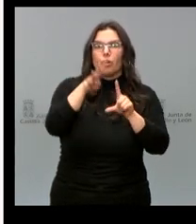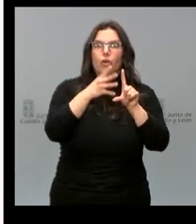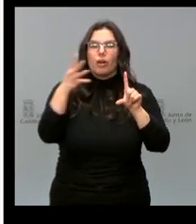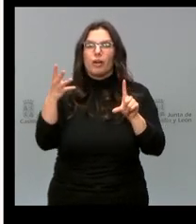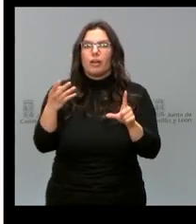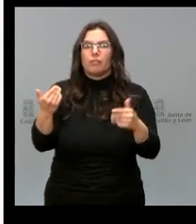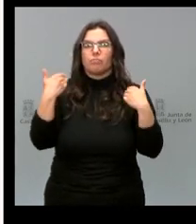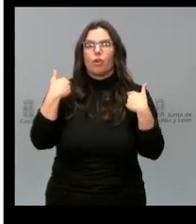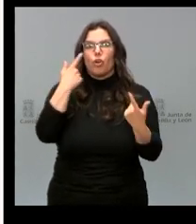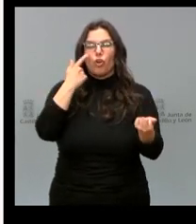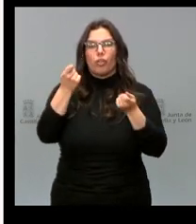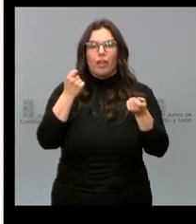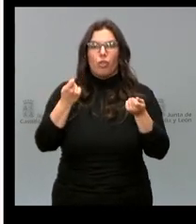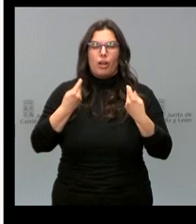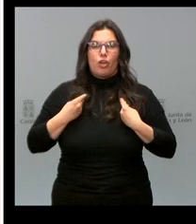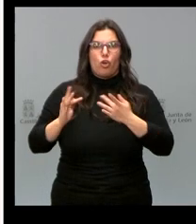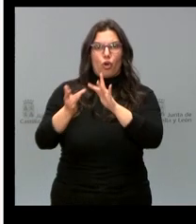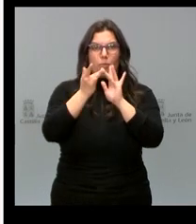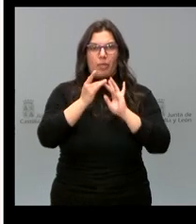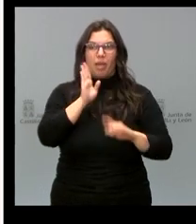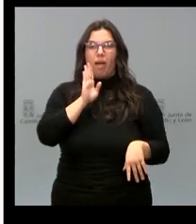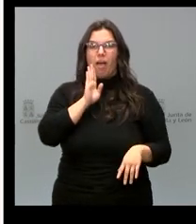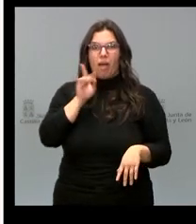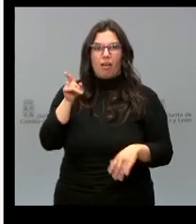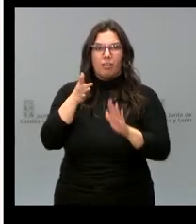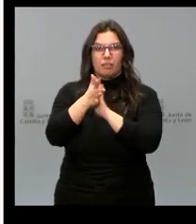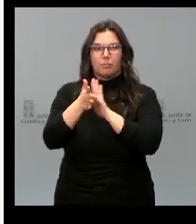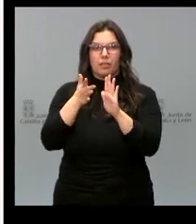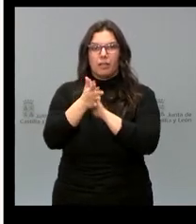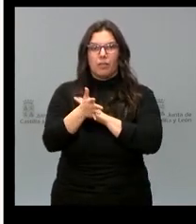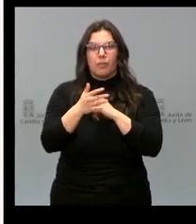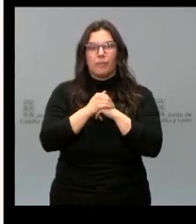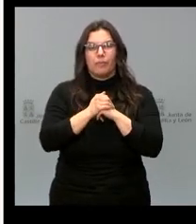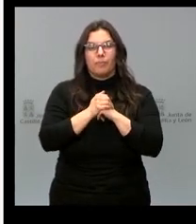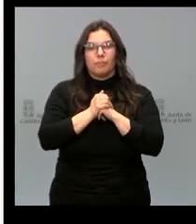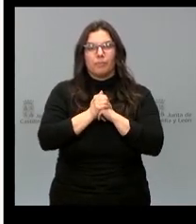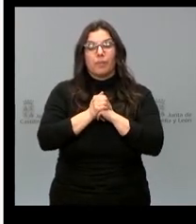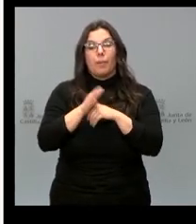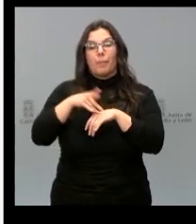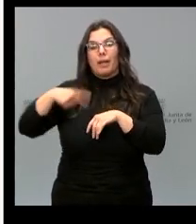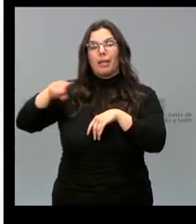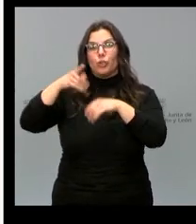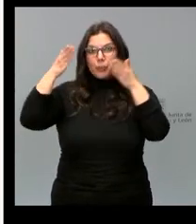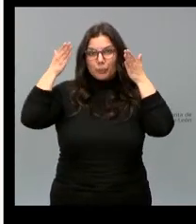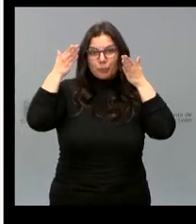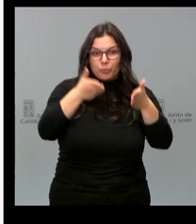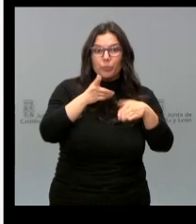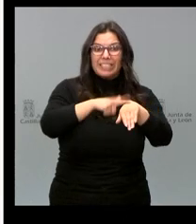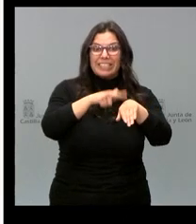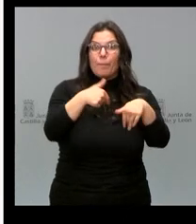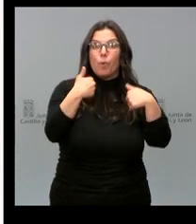de convivencia, mencionados por Transi, que tengan más dedicación para poder